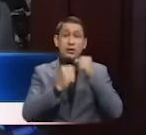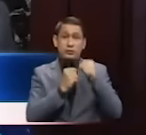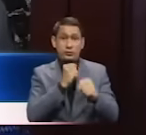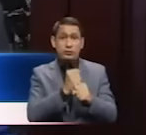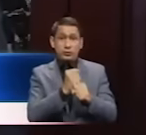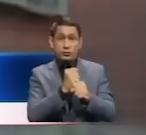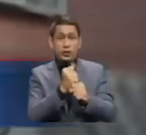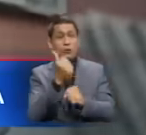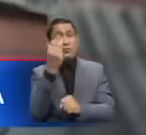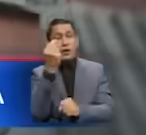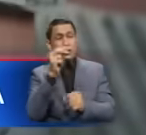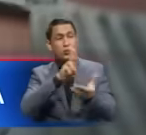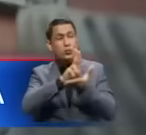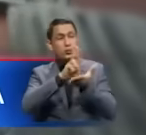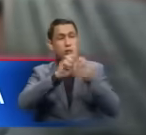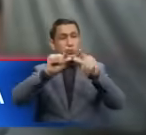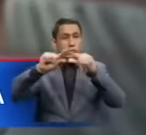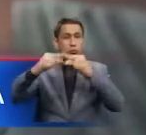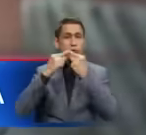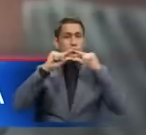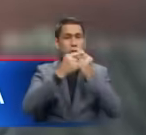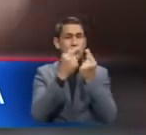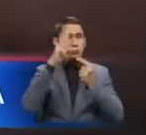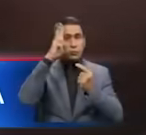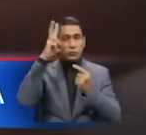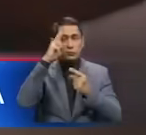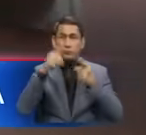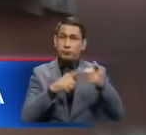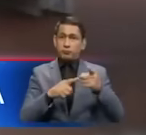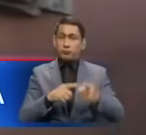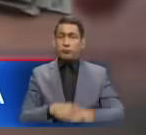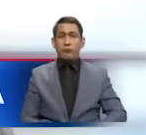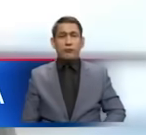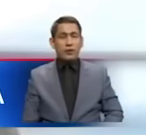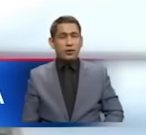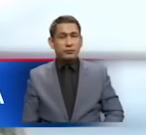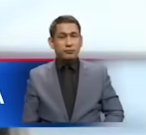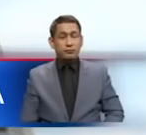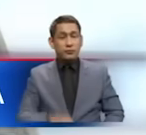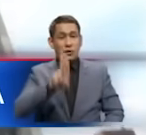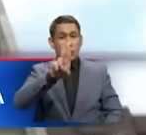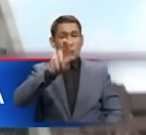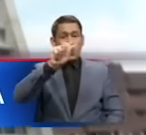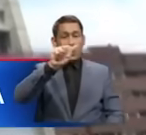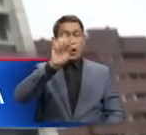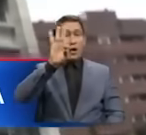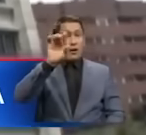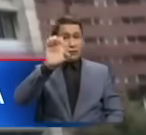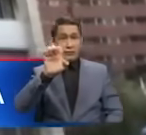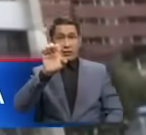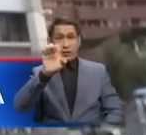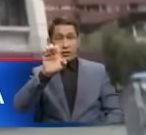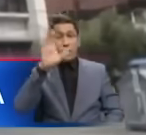moviendo en temas de lavado de activo. Entrega la facultad a la UAFE para abrir agencias a nivel nacional. De esa forma, los controles serán en